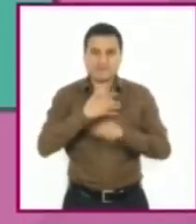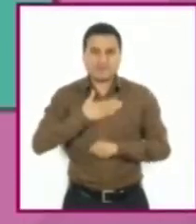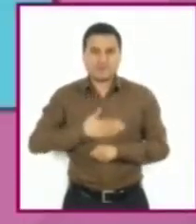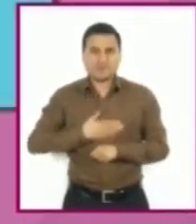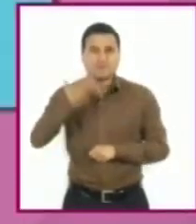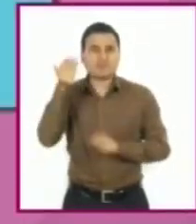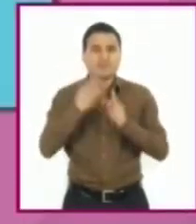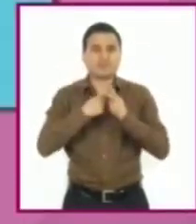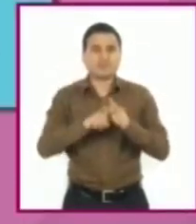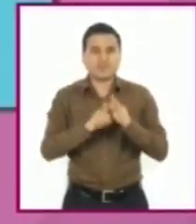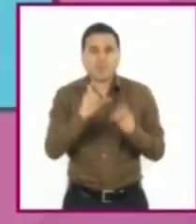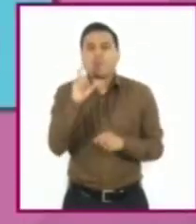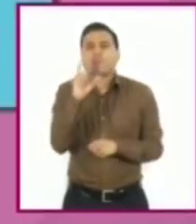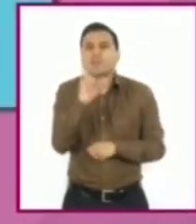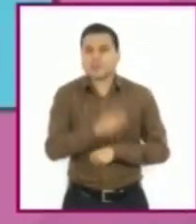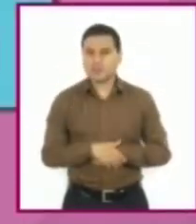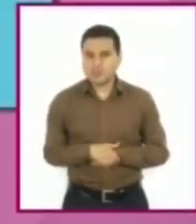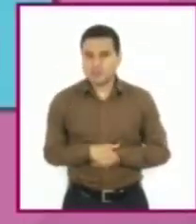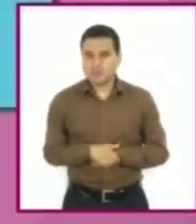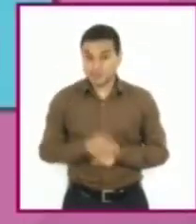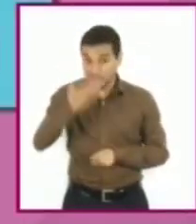día?